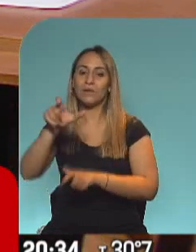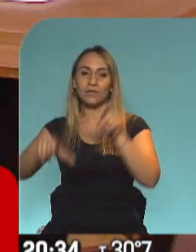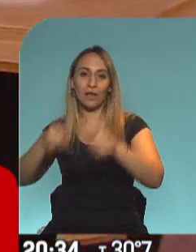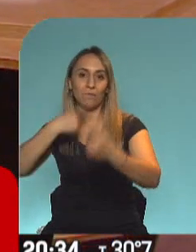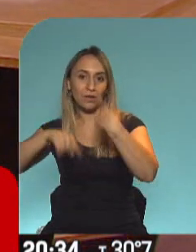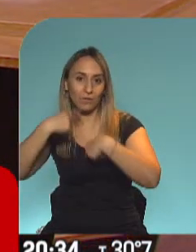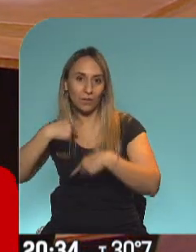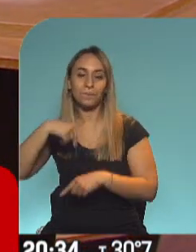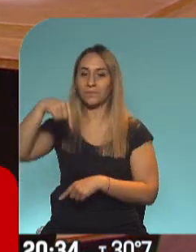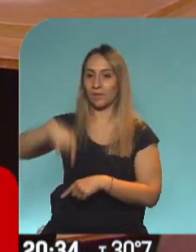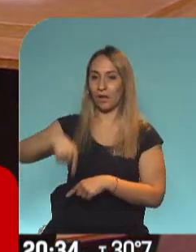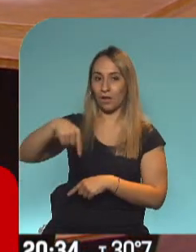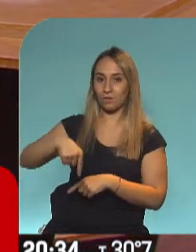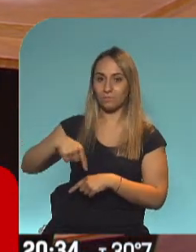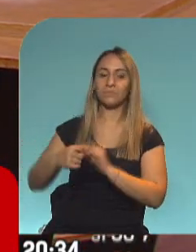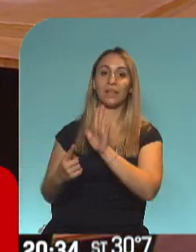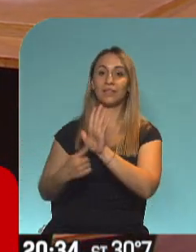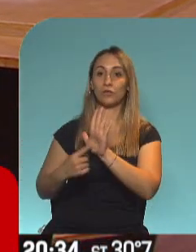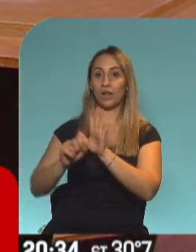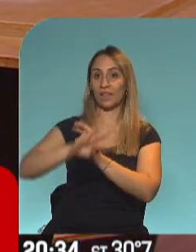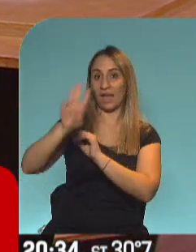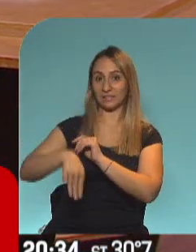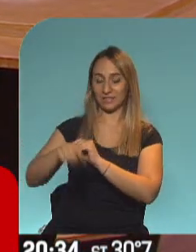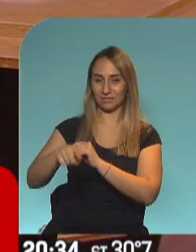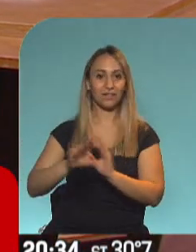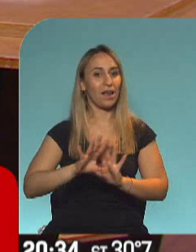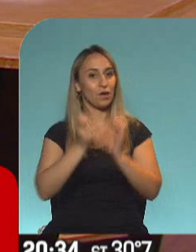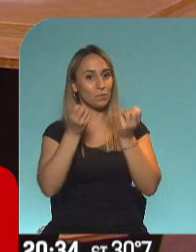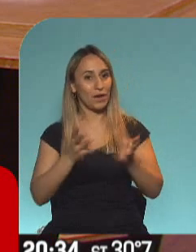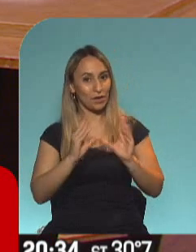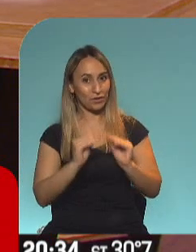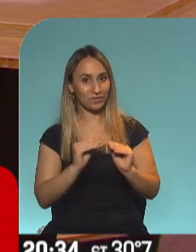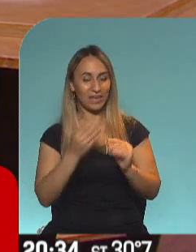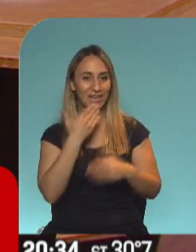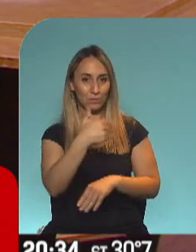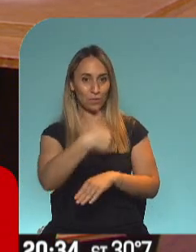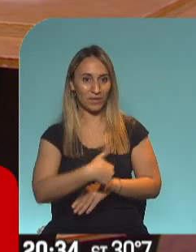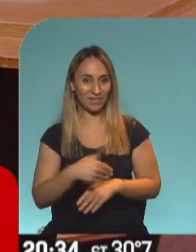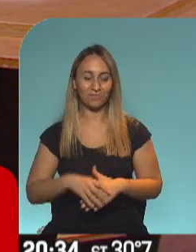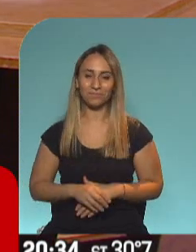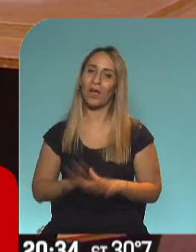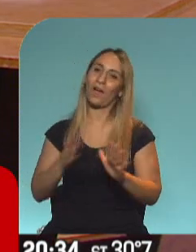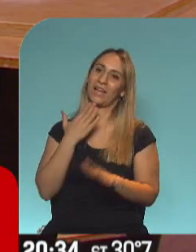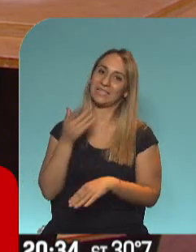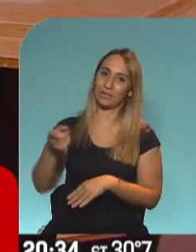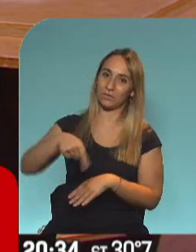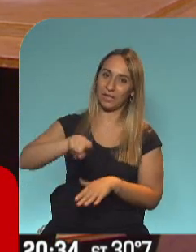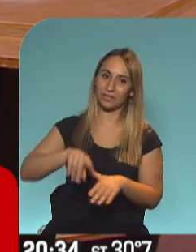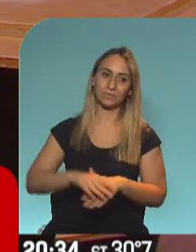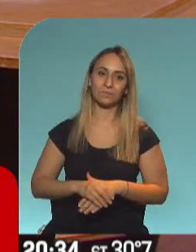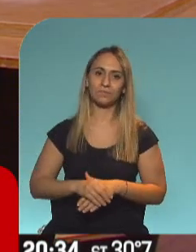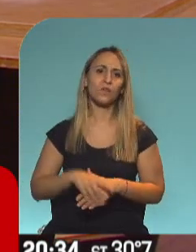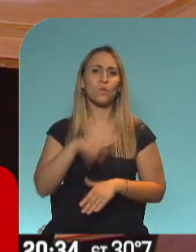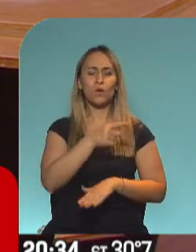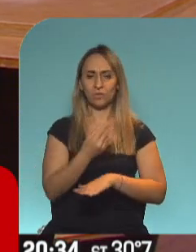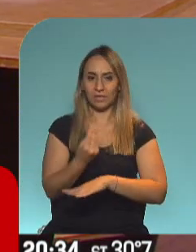las nuestras, María Fernanda Raberta, titular de ANSES. Hola, Fernanda. ¿Cómo estás? Bien, buenas noches. Bueno, gracias por venir. No, gracias a ustedes. Vos estás en un cargo